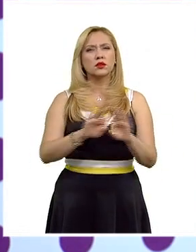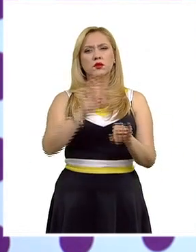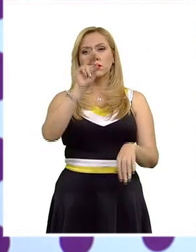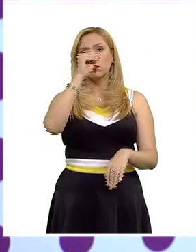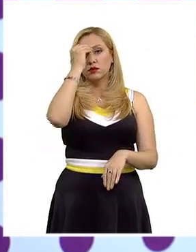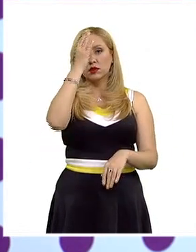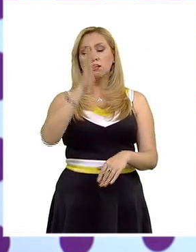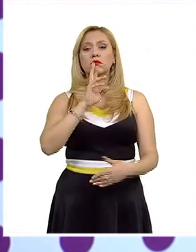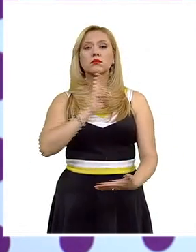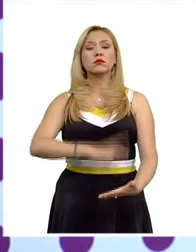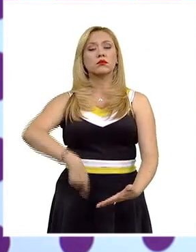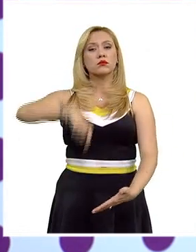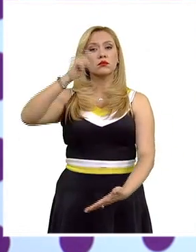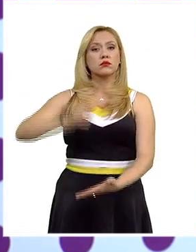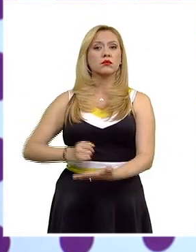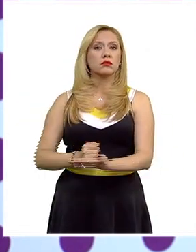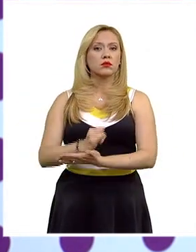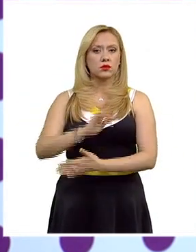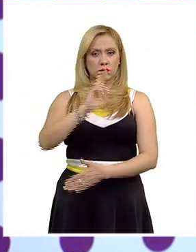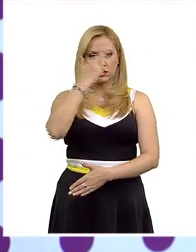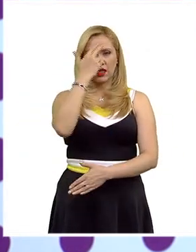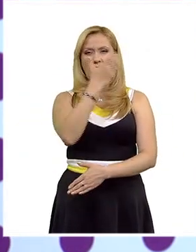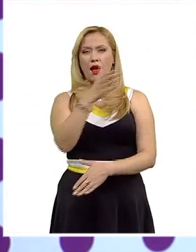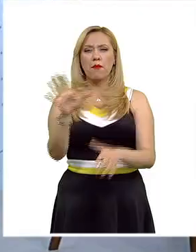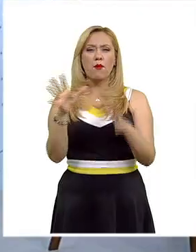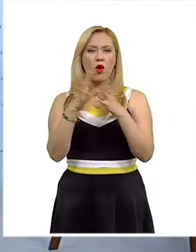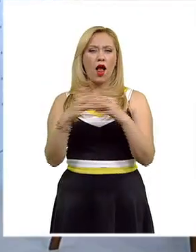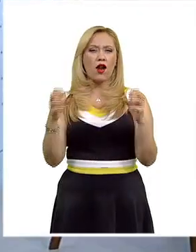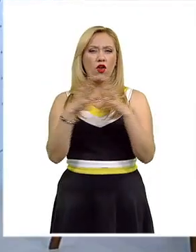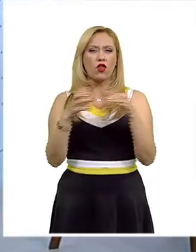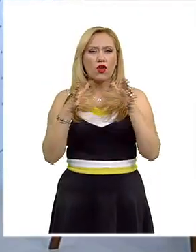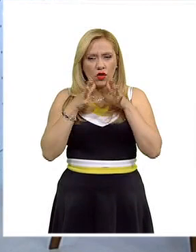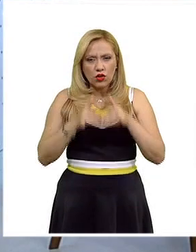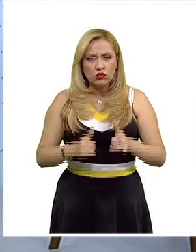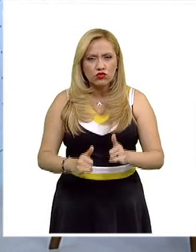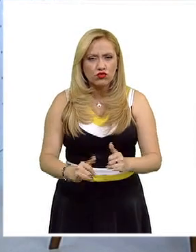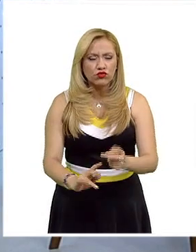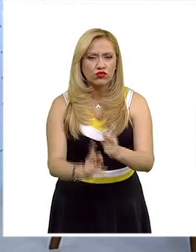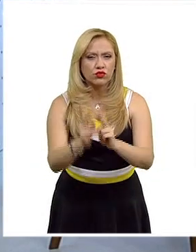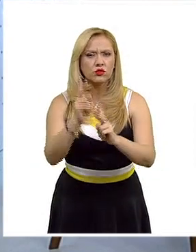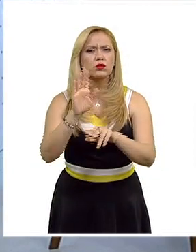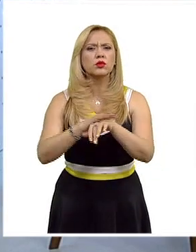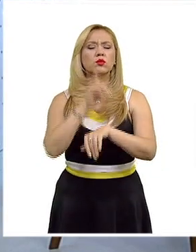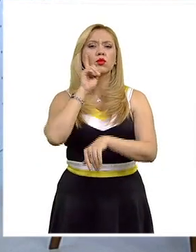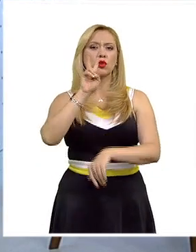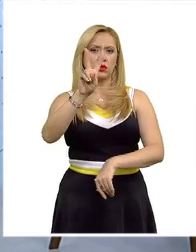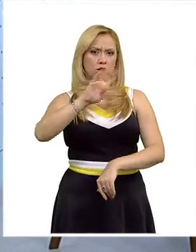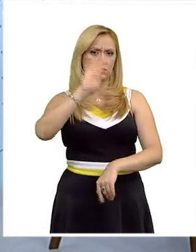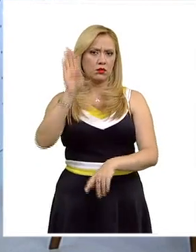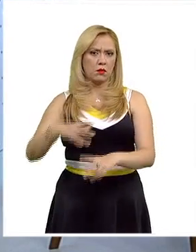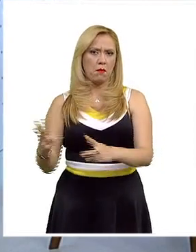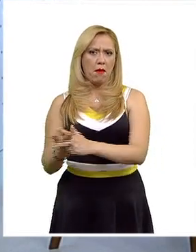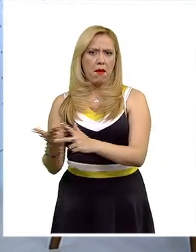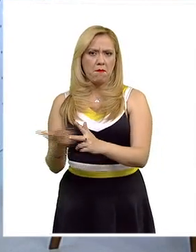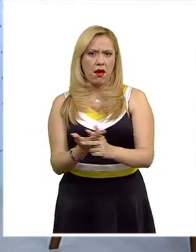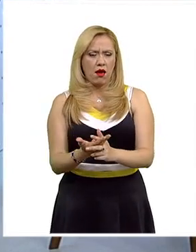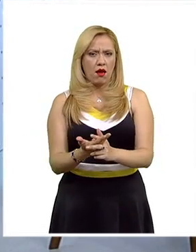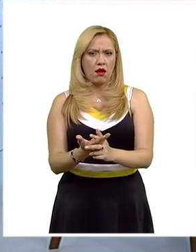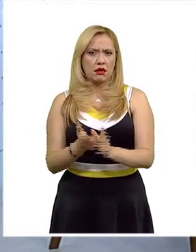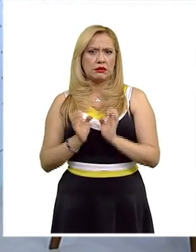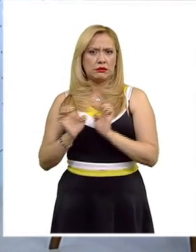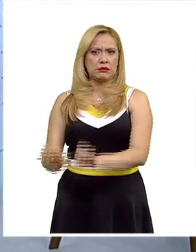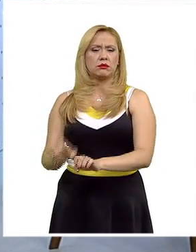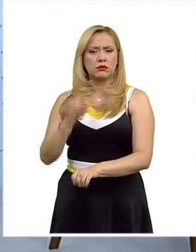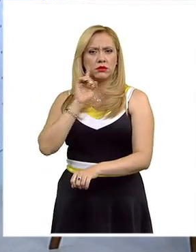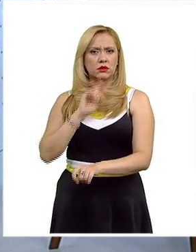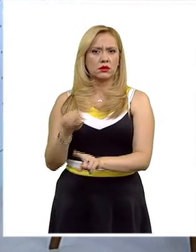la sentencia de Campo Algodonero. Aunque es una sentencia relacionada con homicidios en razón de género, la sentencia de Campo